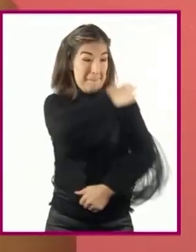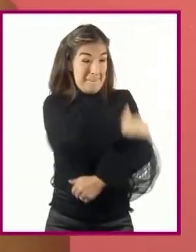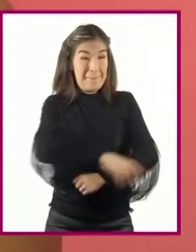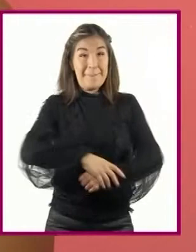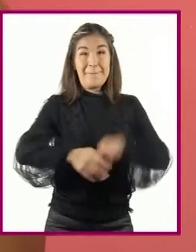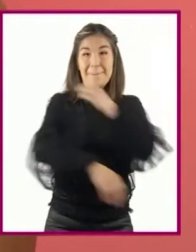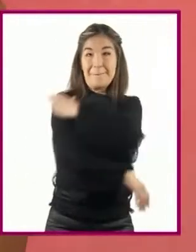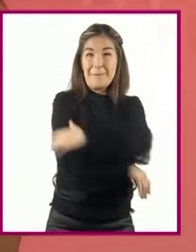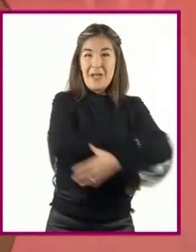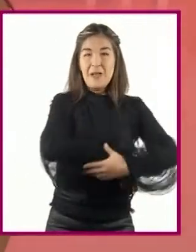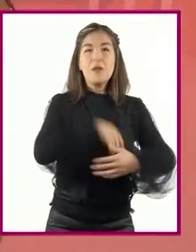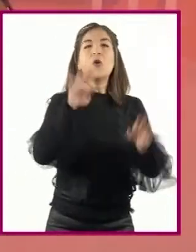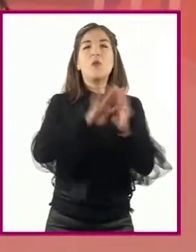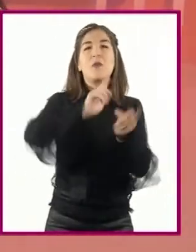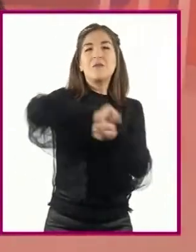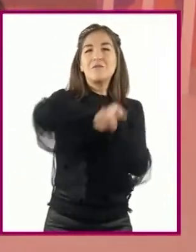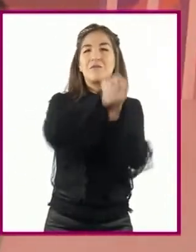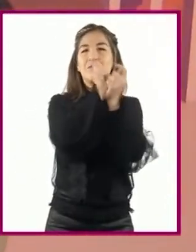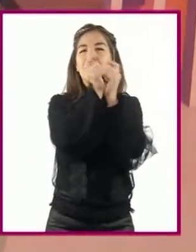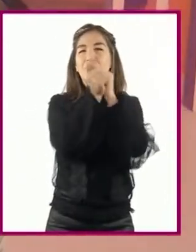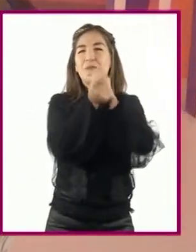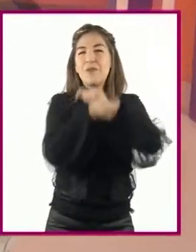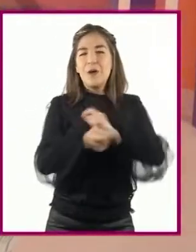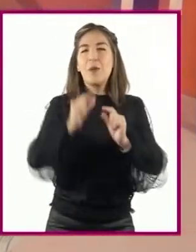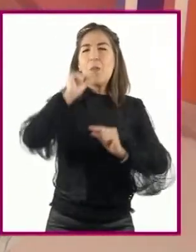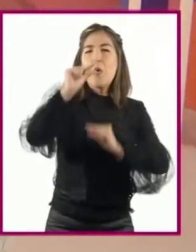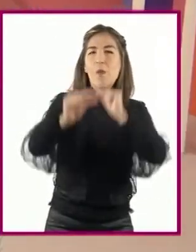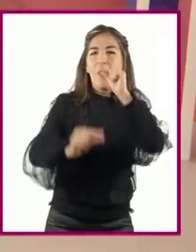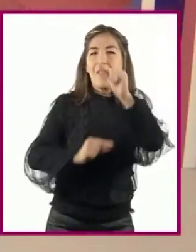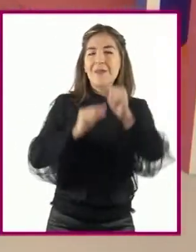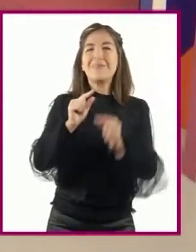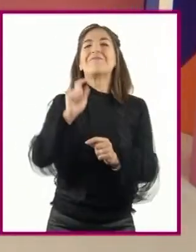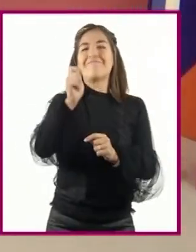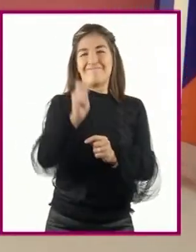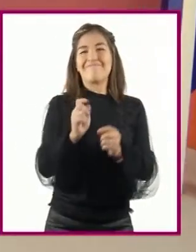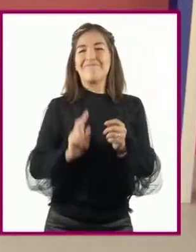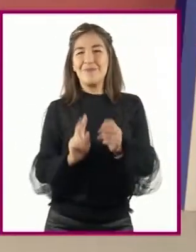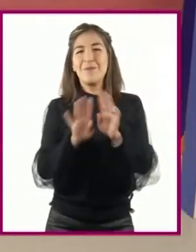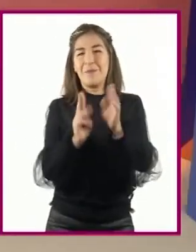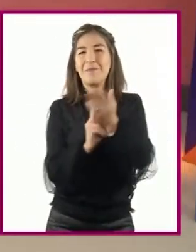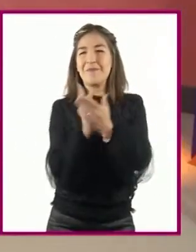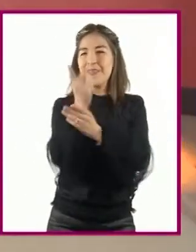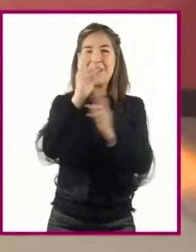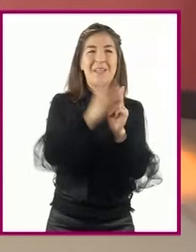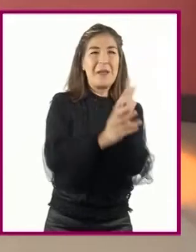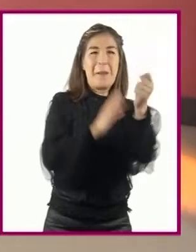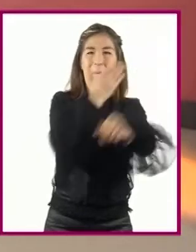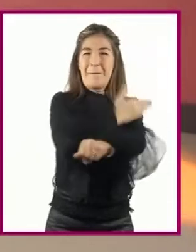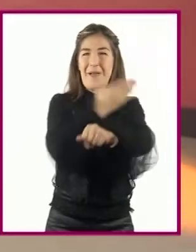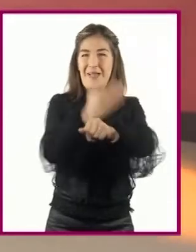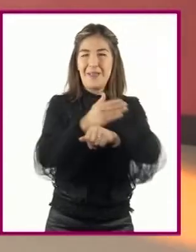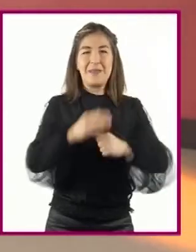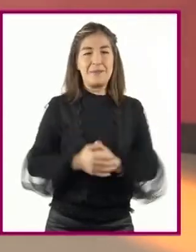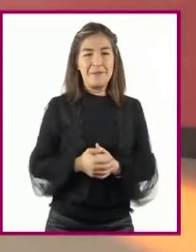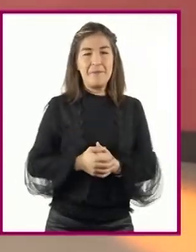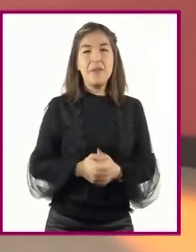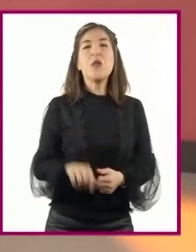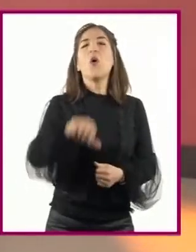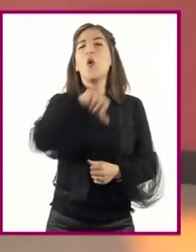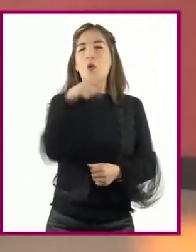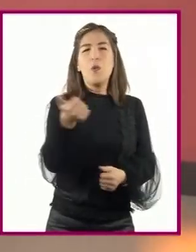brazos se le convertían poco a poco en ramas. Otro de los valores que predominaron